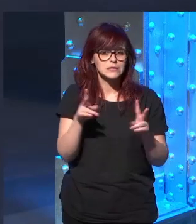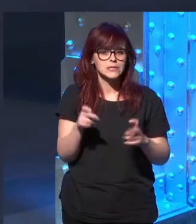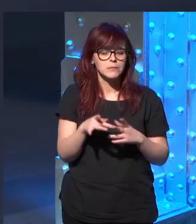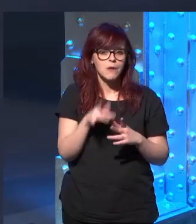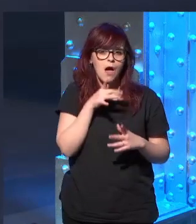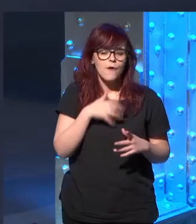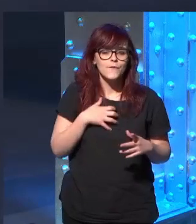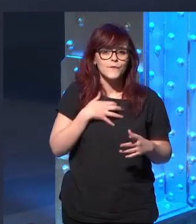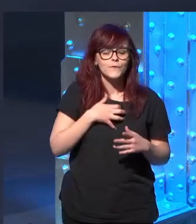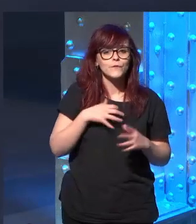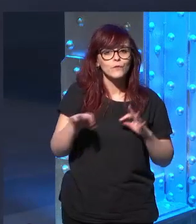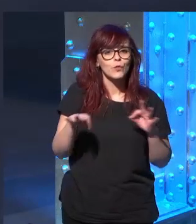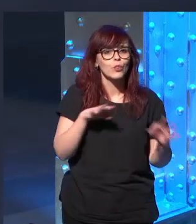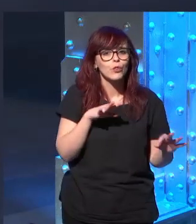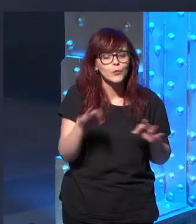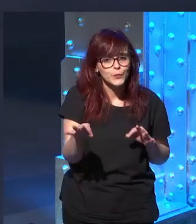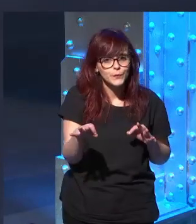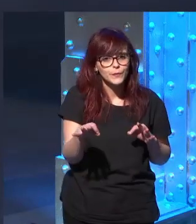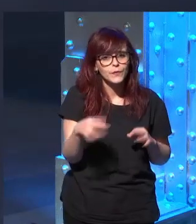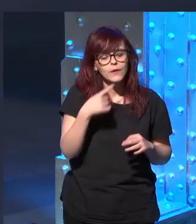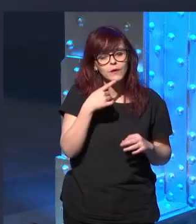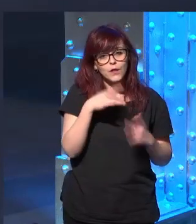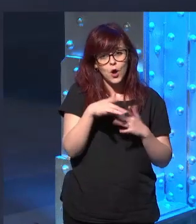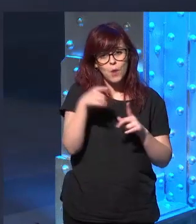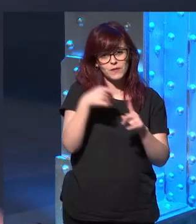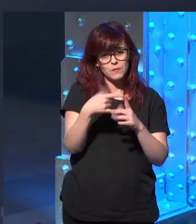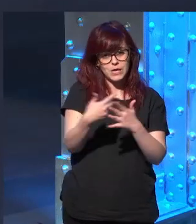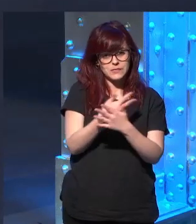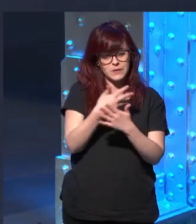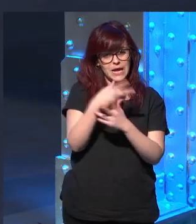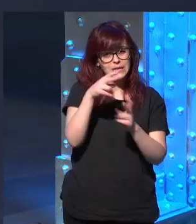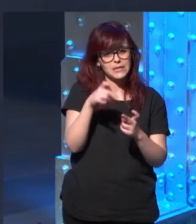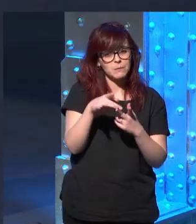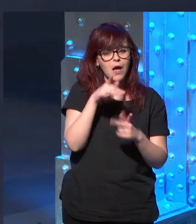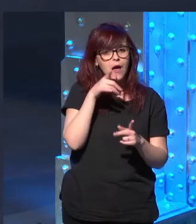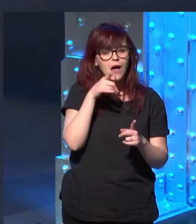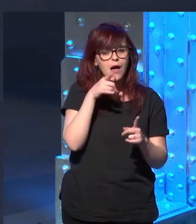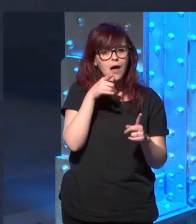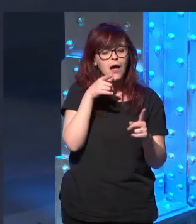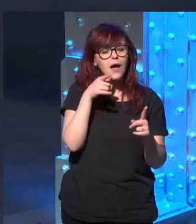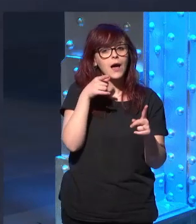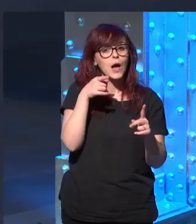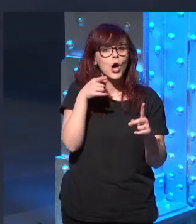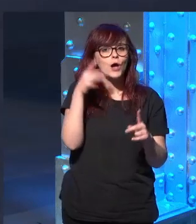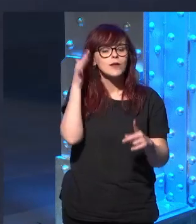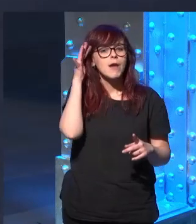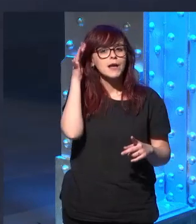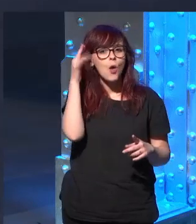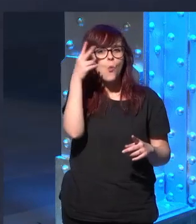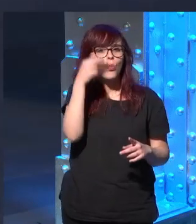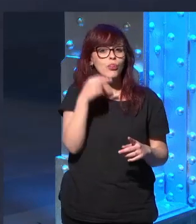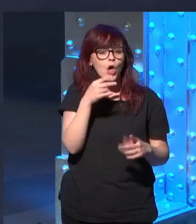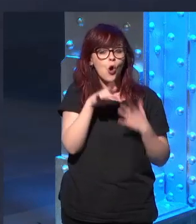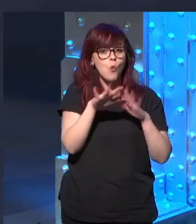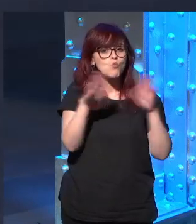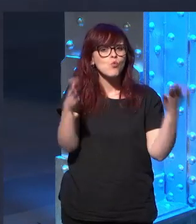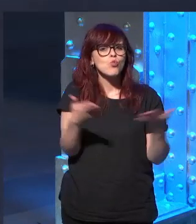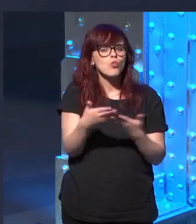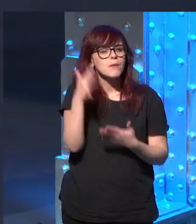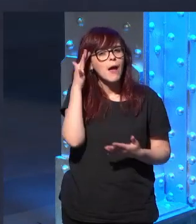esa función y dijo que para explicar un poco cómo era la vida, cómo imaginaba un ciego el mundo,